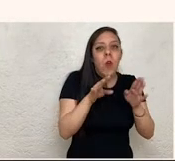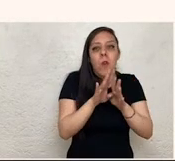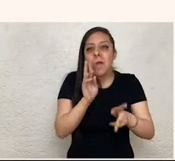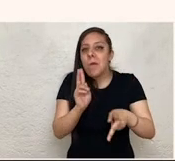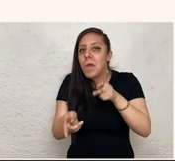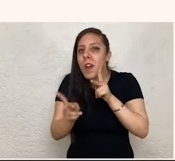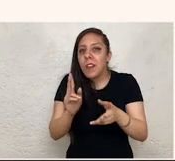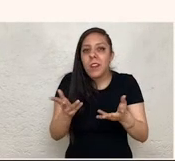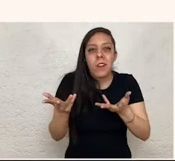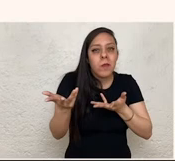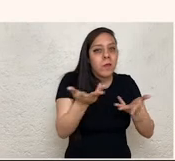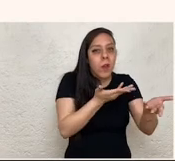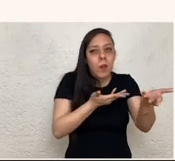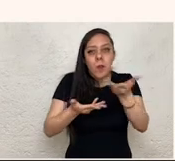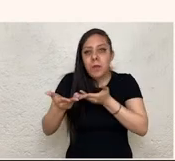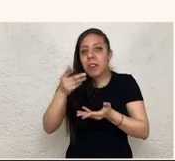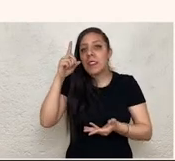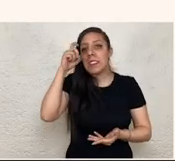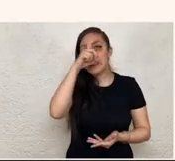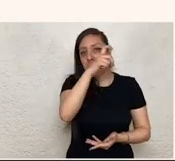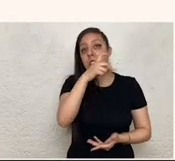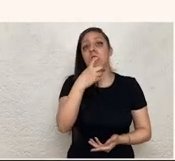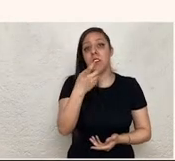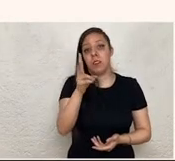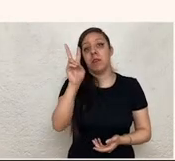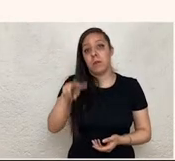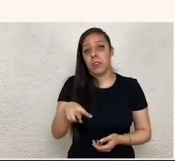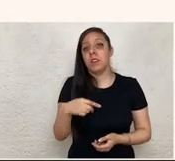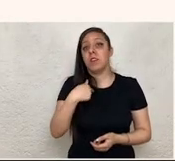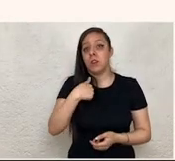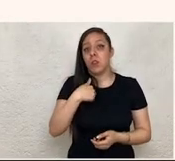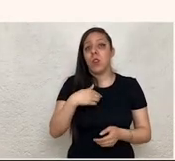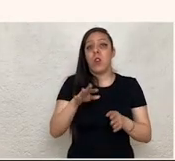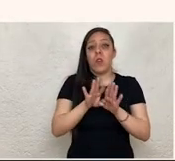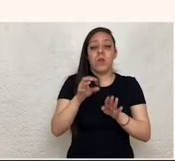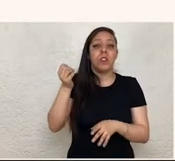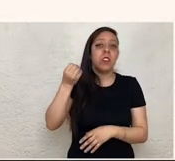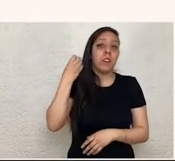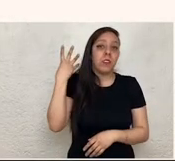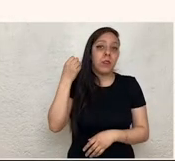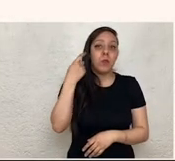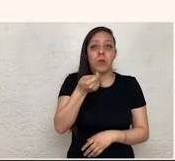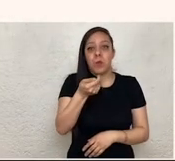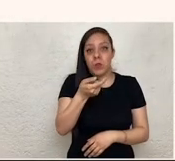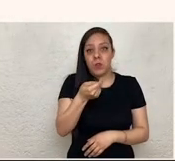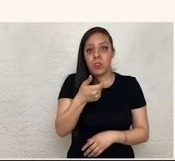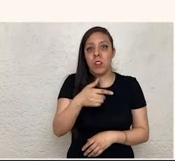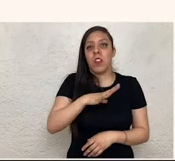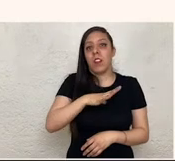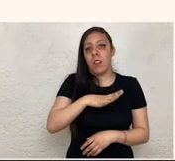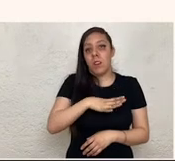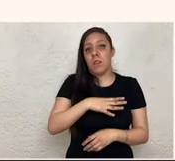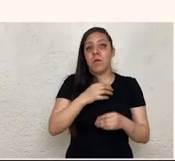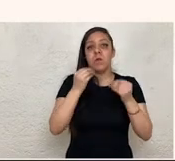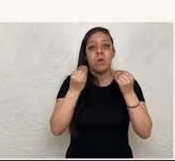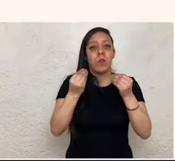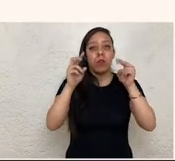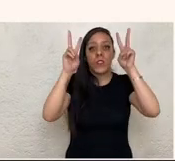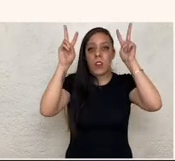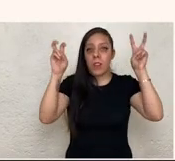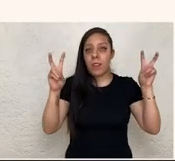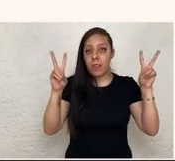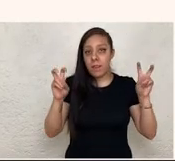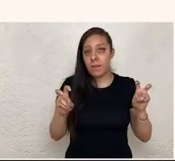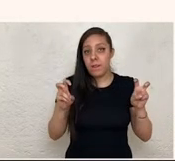una charla como la que tenemos, pues son difíciles de abarcar, ¿no? Entonces hay como muchos, se nos abren muchas